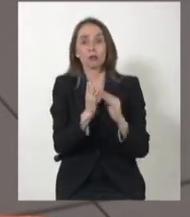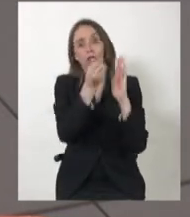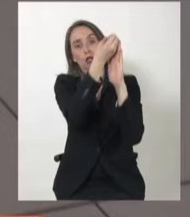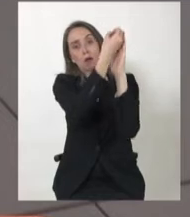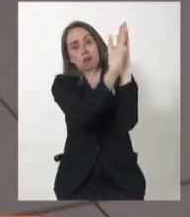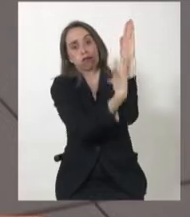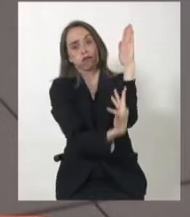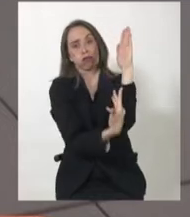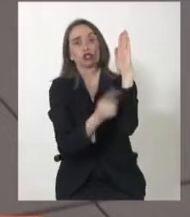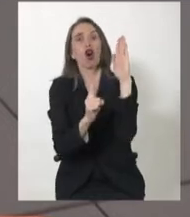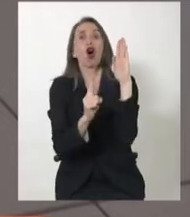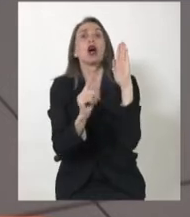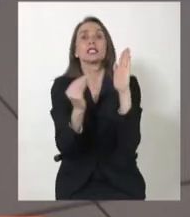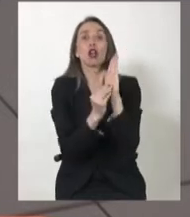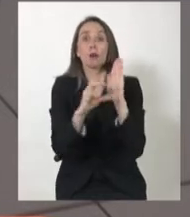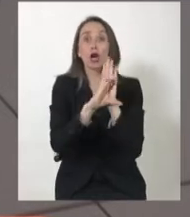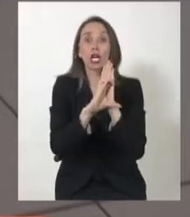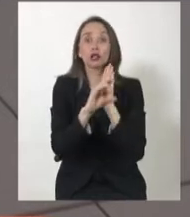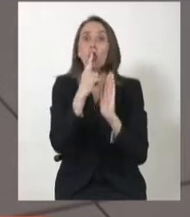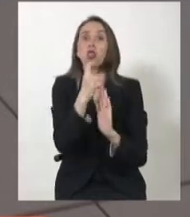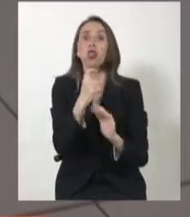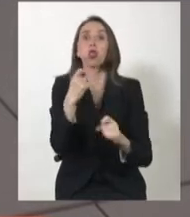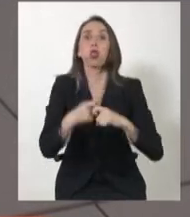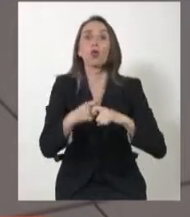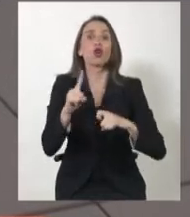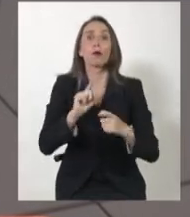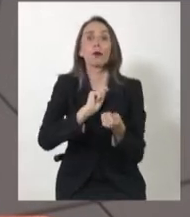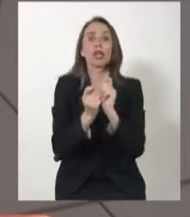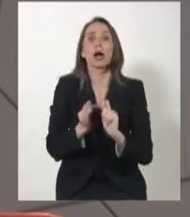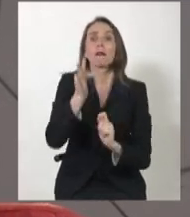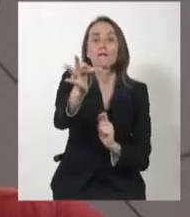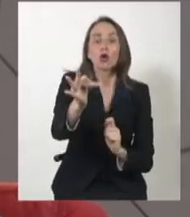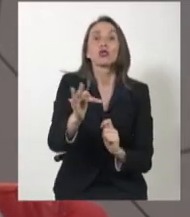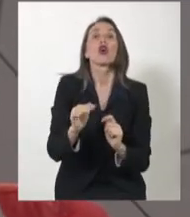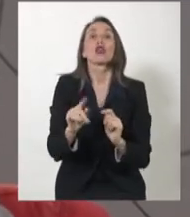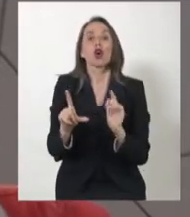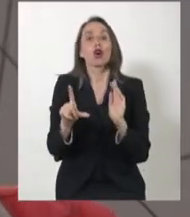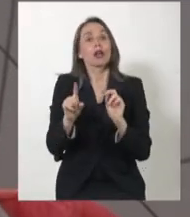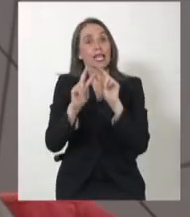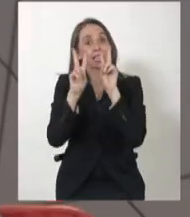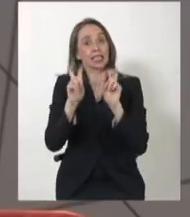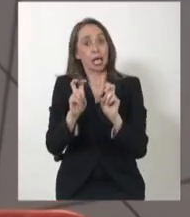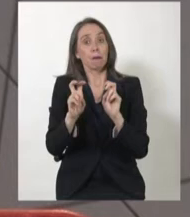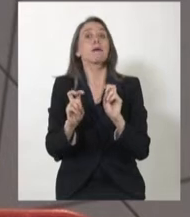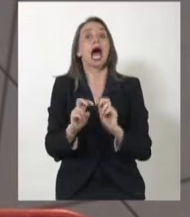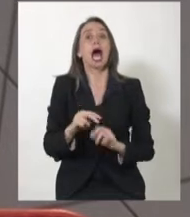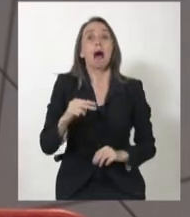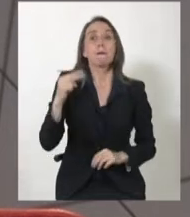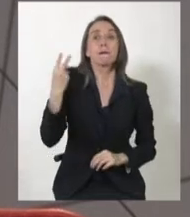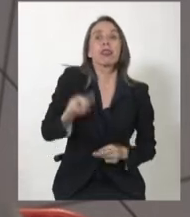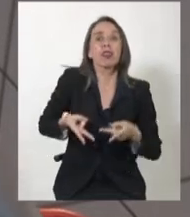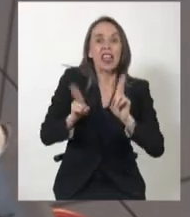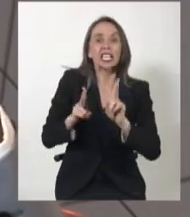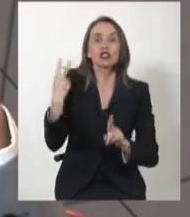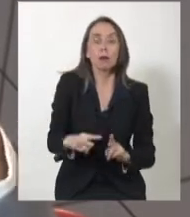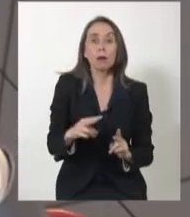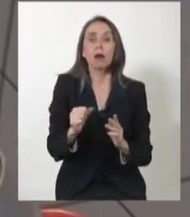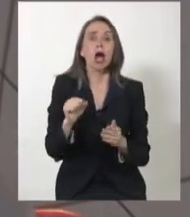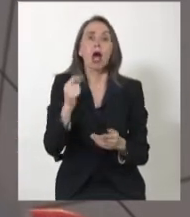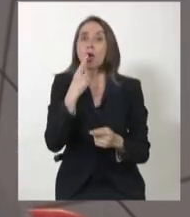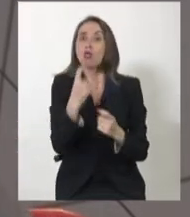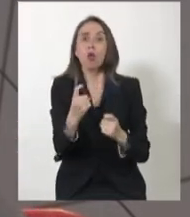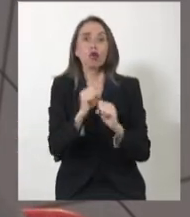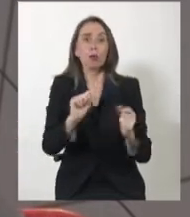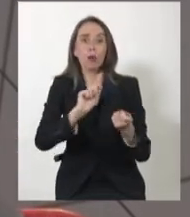no, se petrifica. Mire lo que ocurre, por ejemplo, en materia de propiedad. En materia de propiedad, lo que hay es una petrificación de su interpretación. Es tan absurda